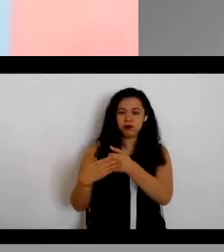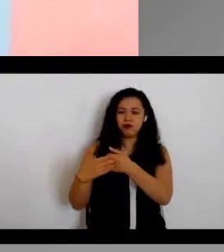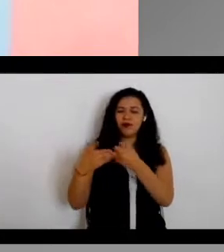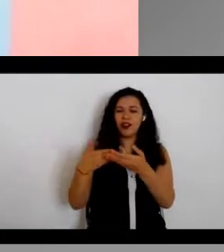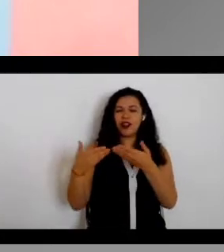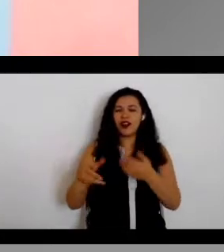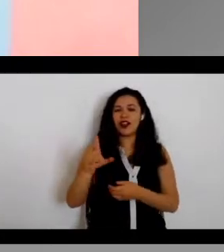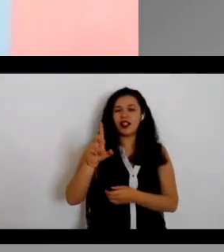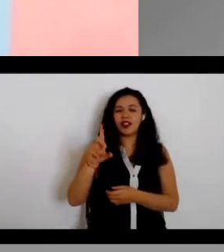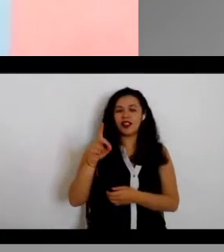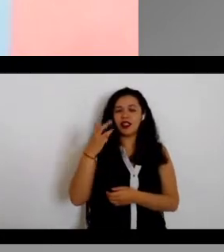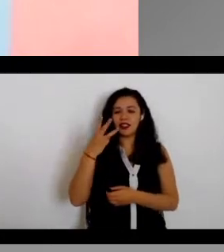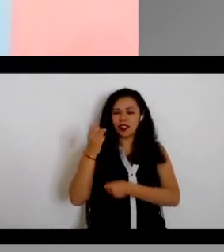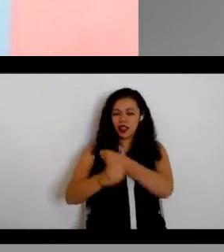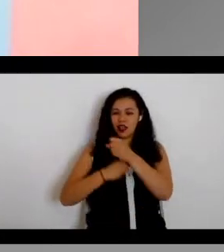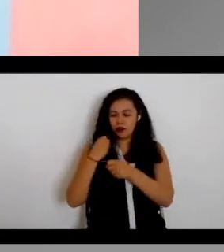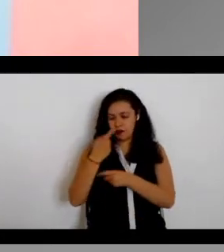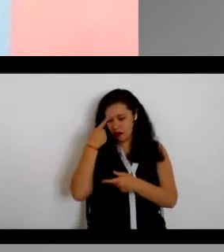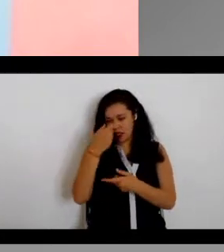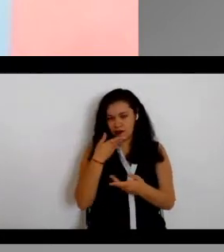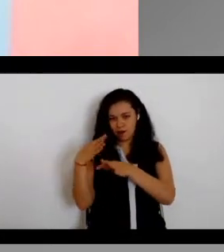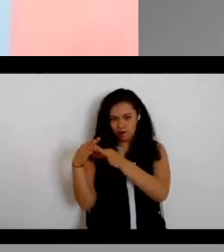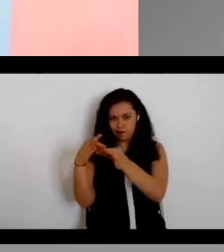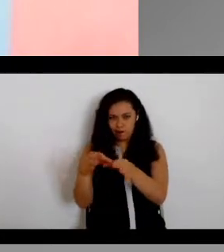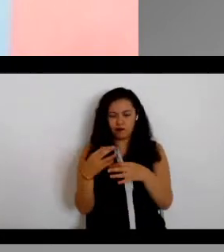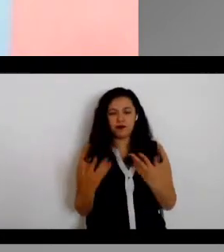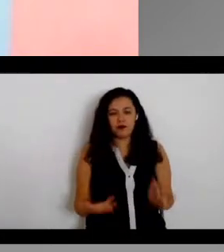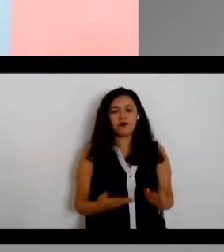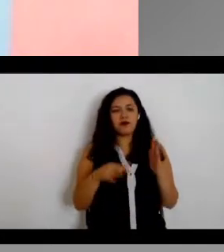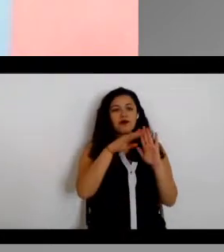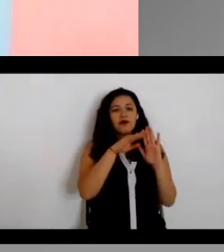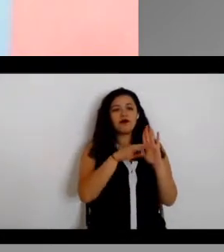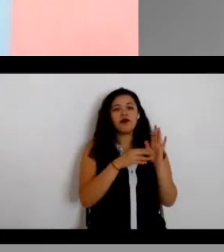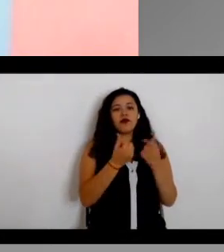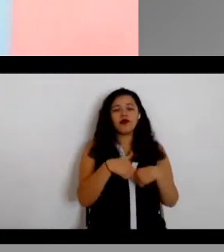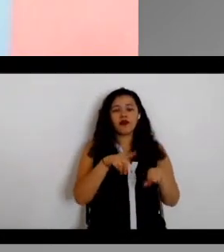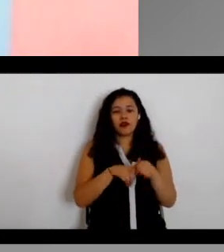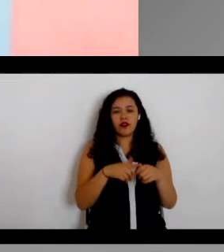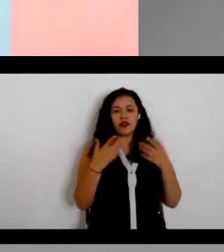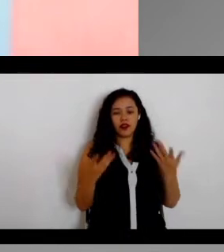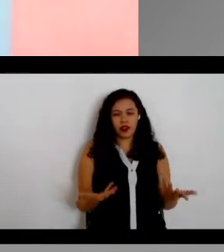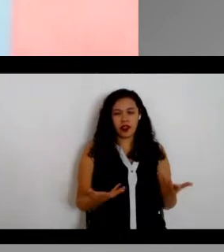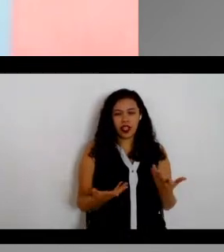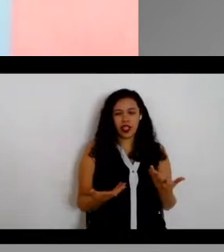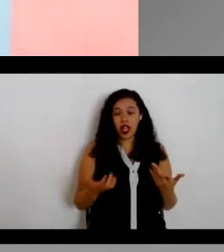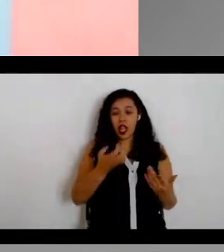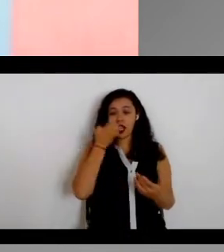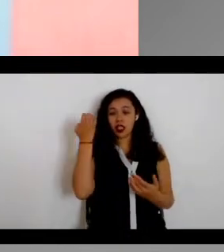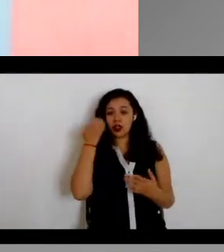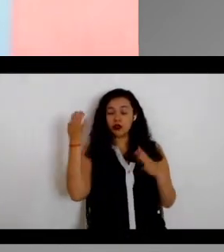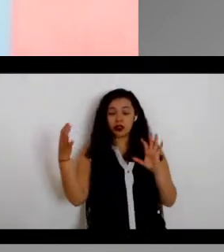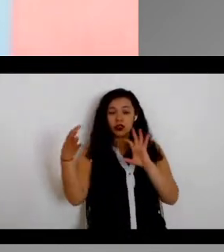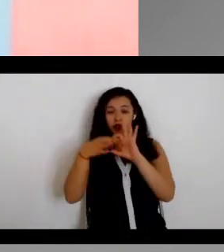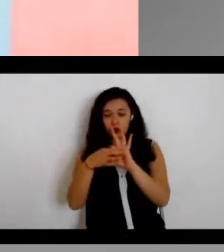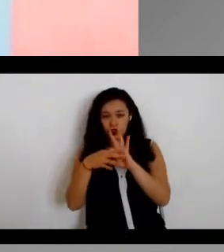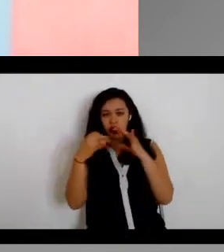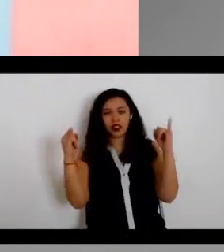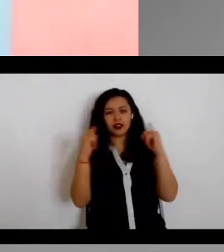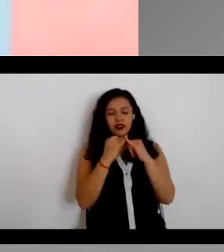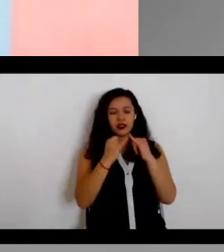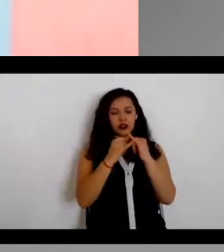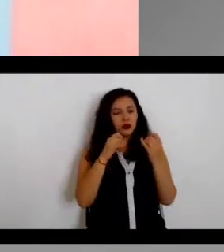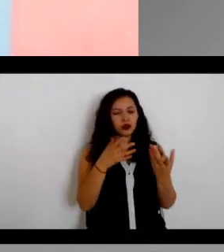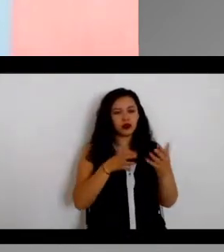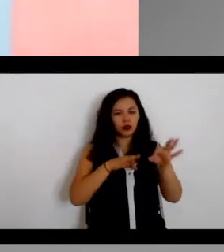nuestros pilares en nuestros objetivos o estatutos sociales es el trabajo con la academia, el trabajo con las instituciones, forma parte de